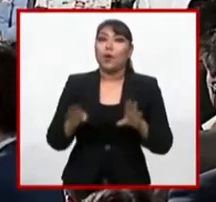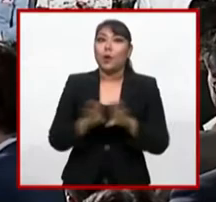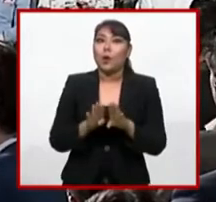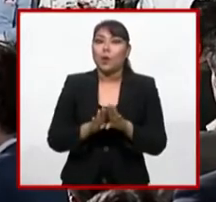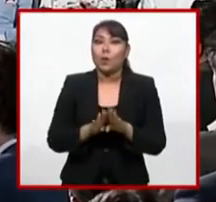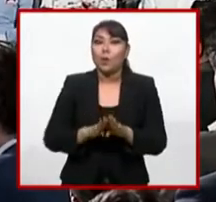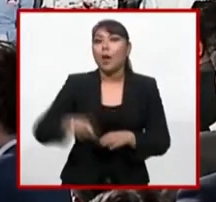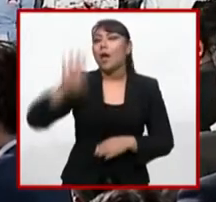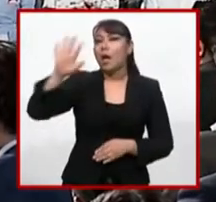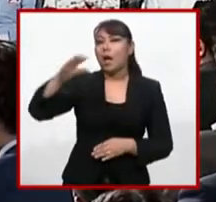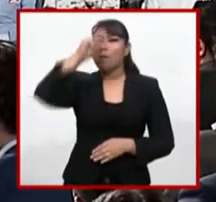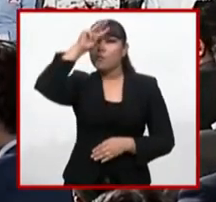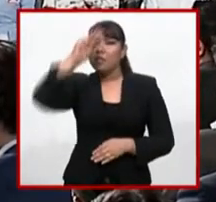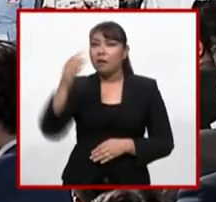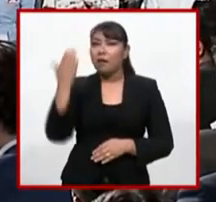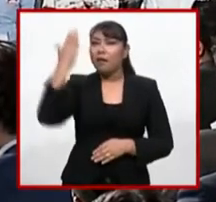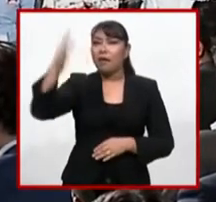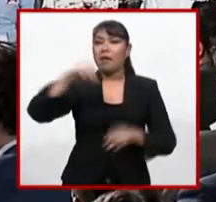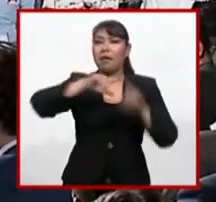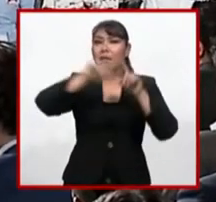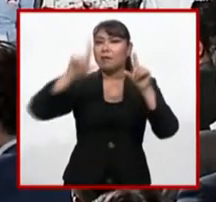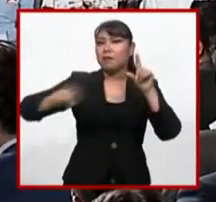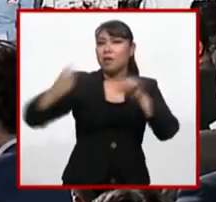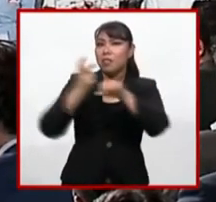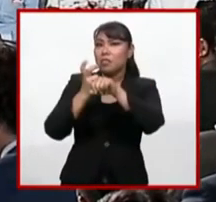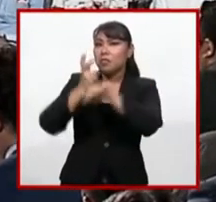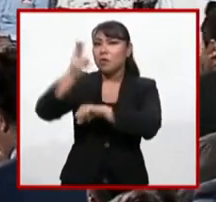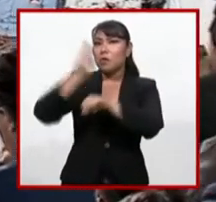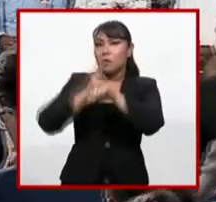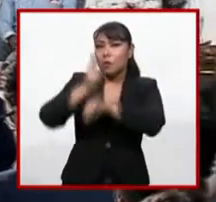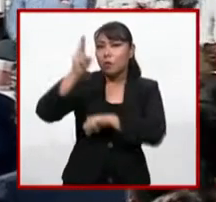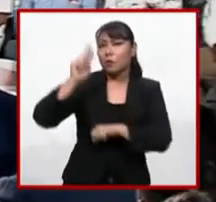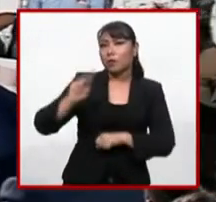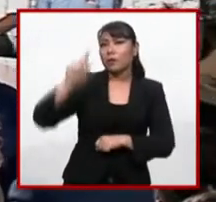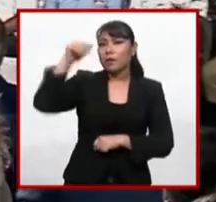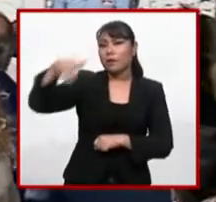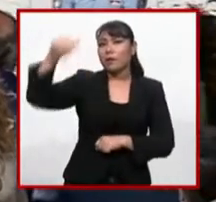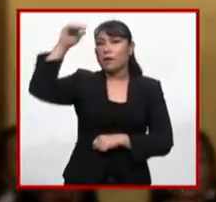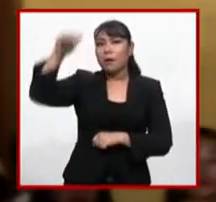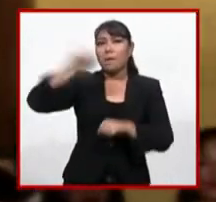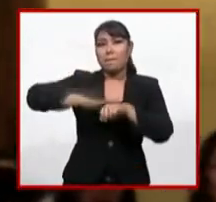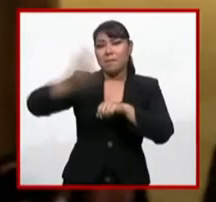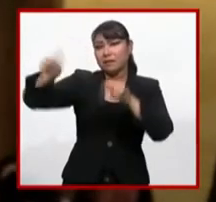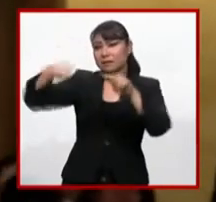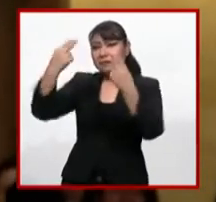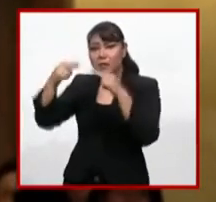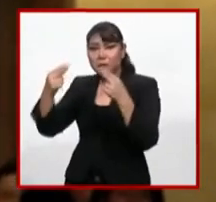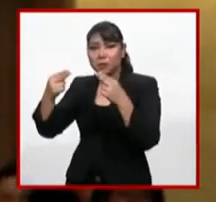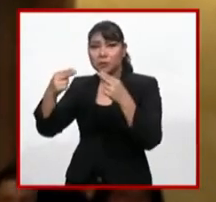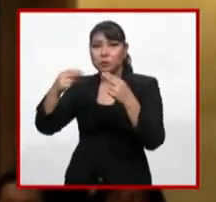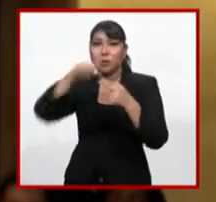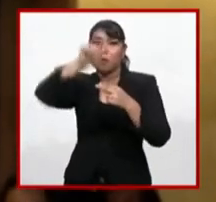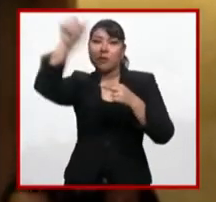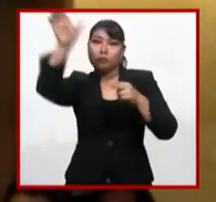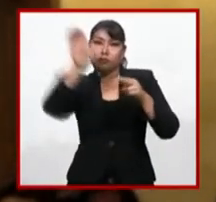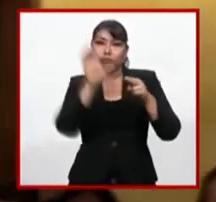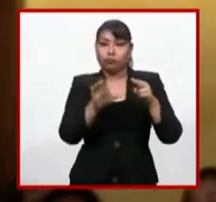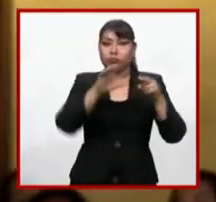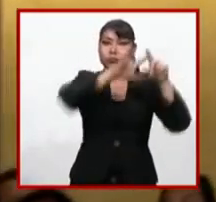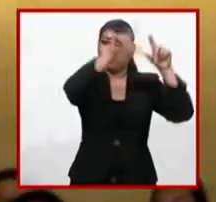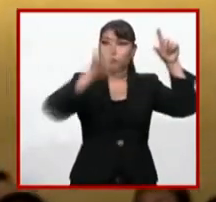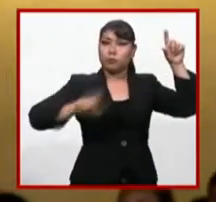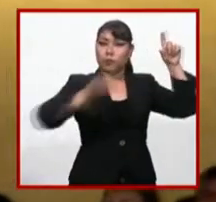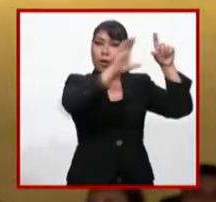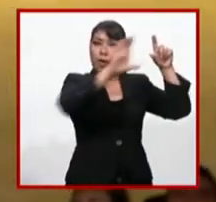primero a Nuevo León y después el Tratado de Libre Comercio al norte, y después el gas llegó al Bajío y